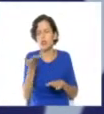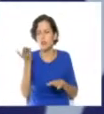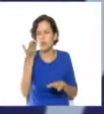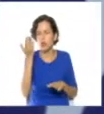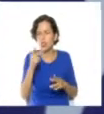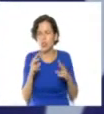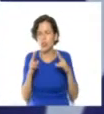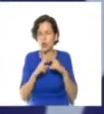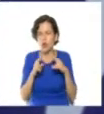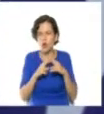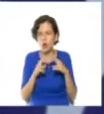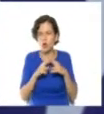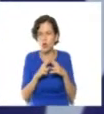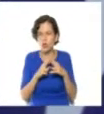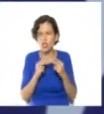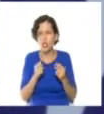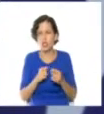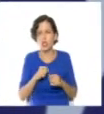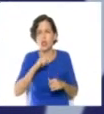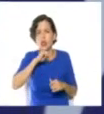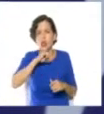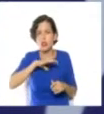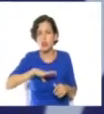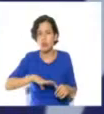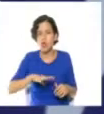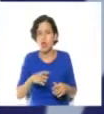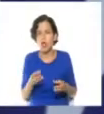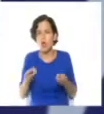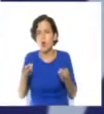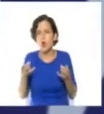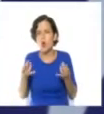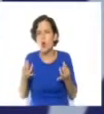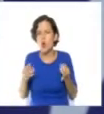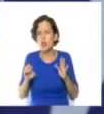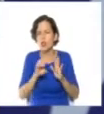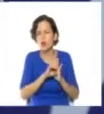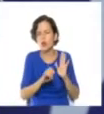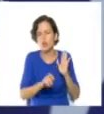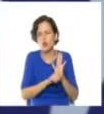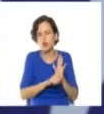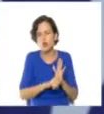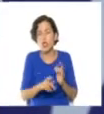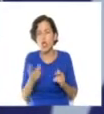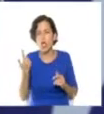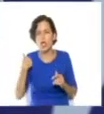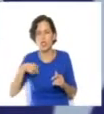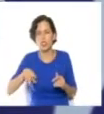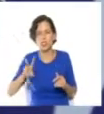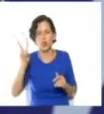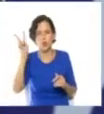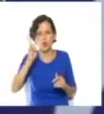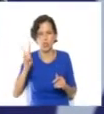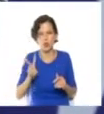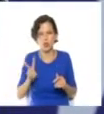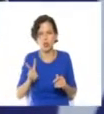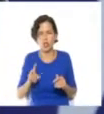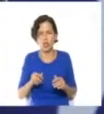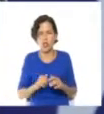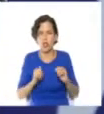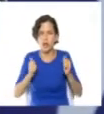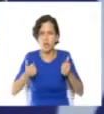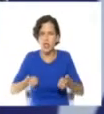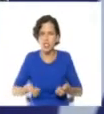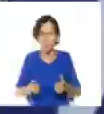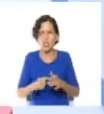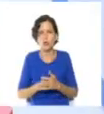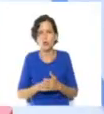importante conocer a través de la historia cuántas constituciones ha tenido Venezuela y partiendo de